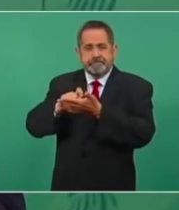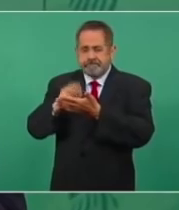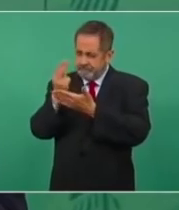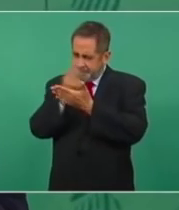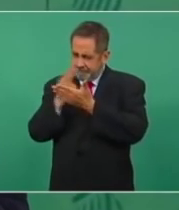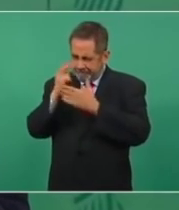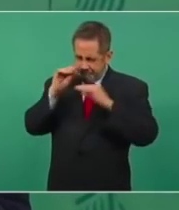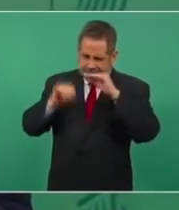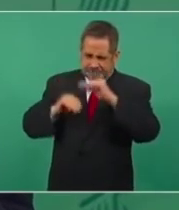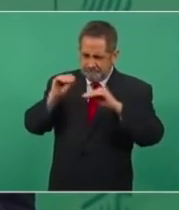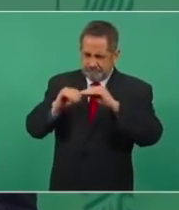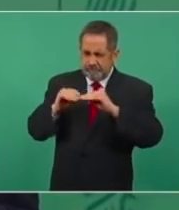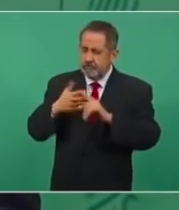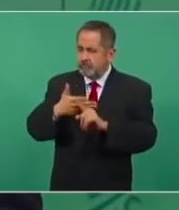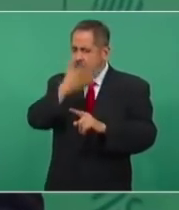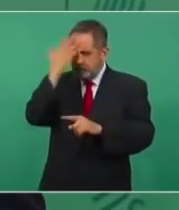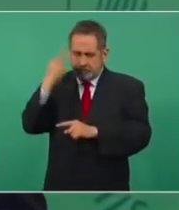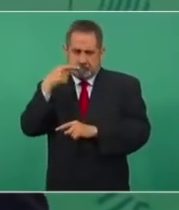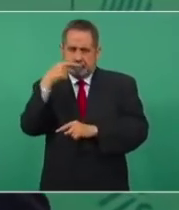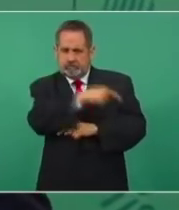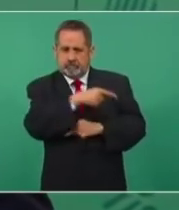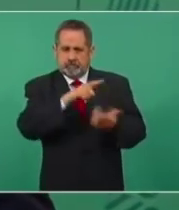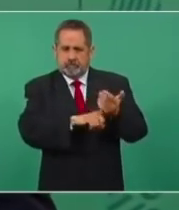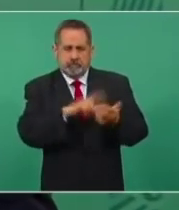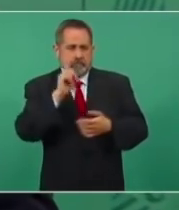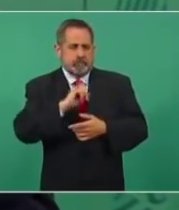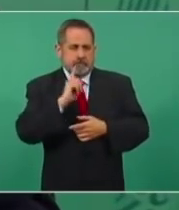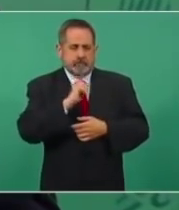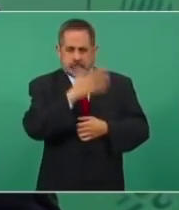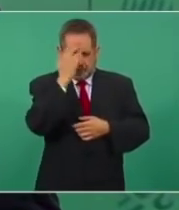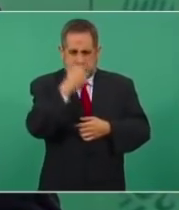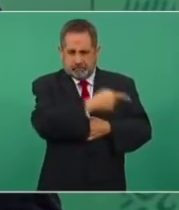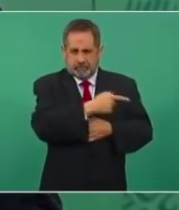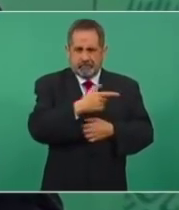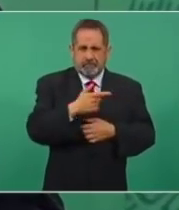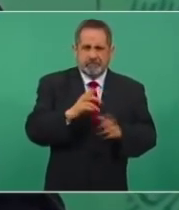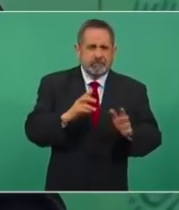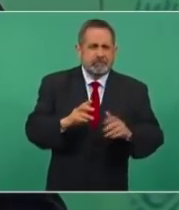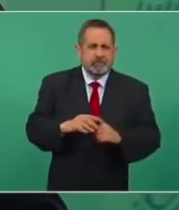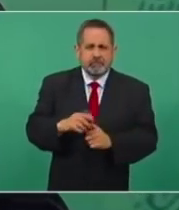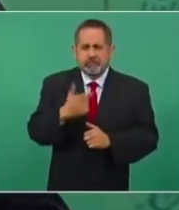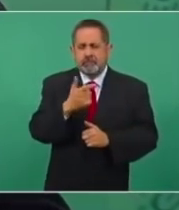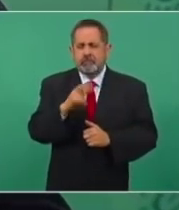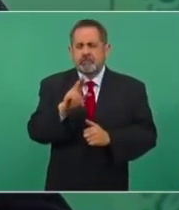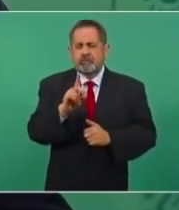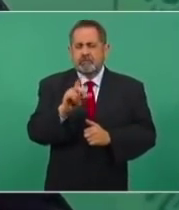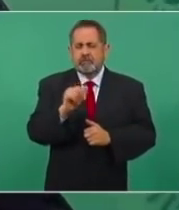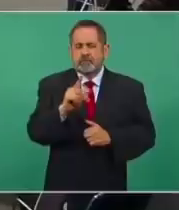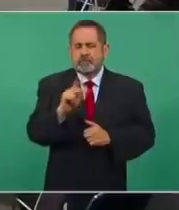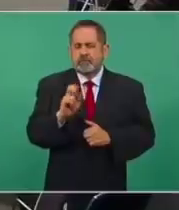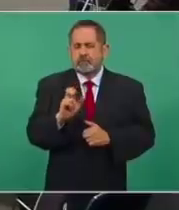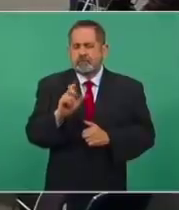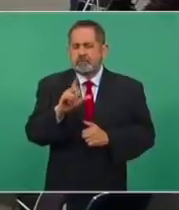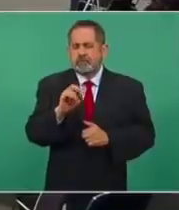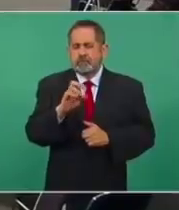sabía del escrito de la señora de Guadalupe. ¿Lo es?